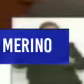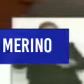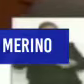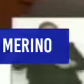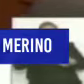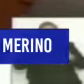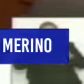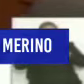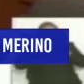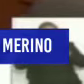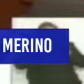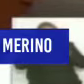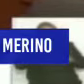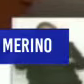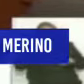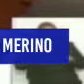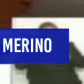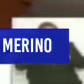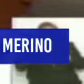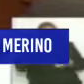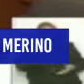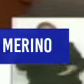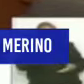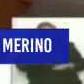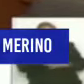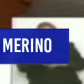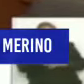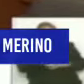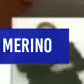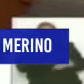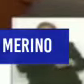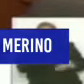mayores evidencias de que algo apesta en Dinamarca.